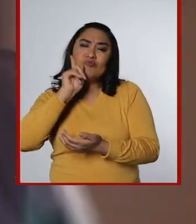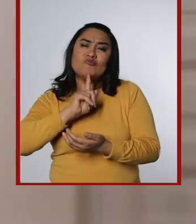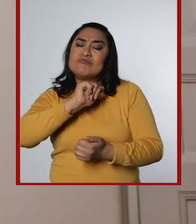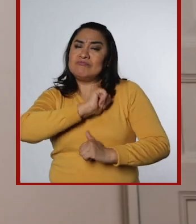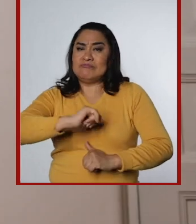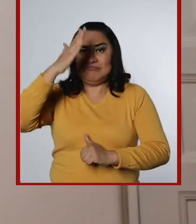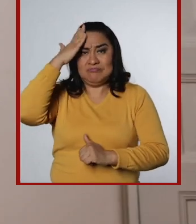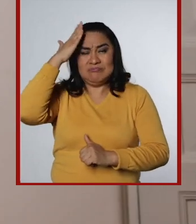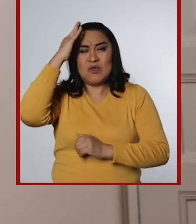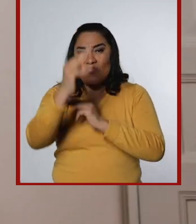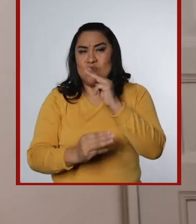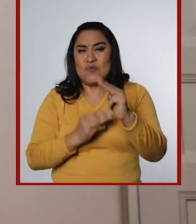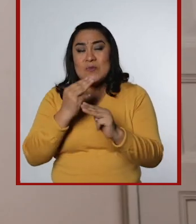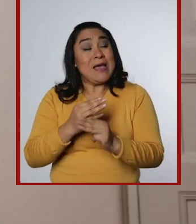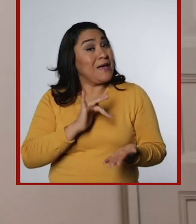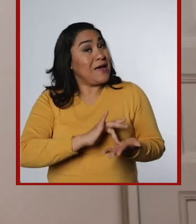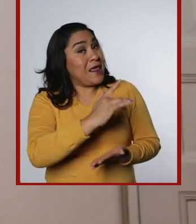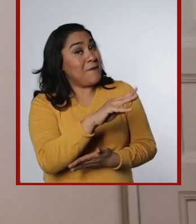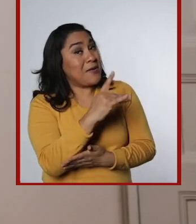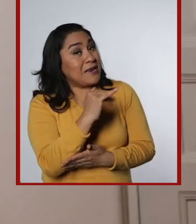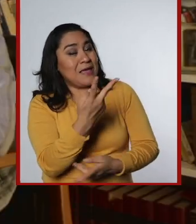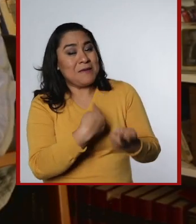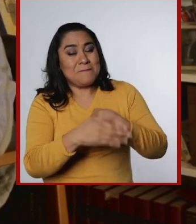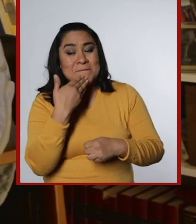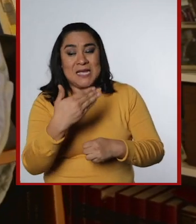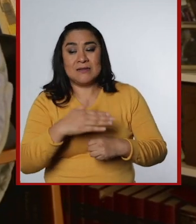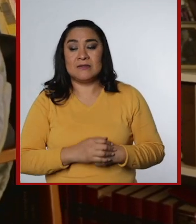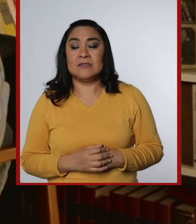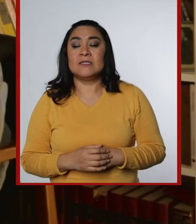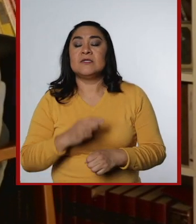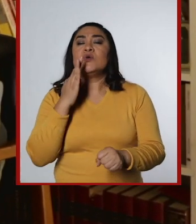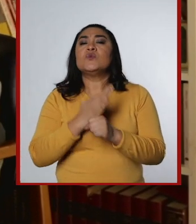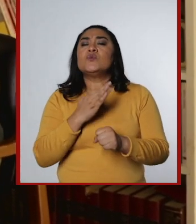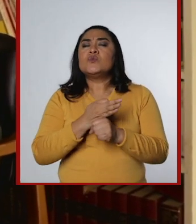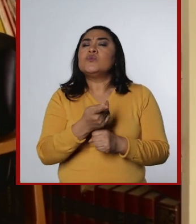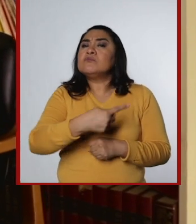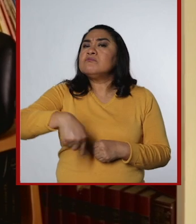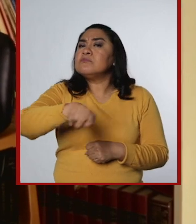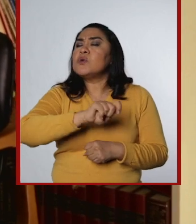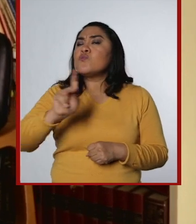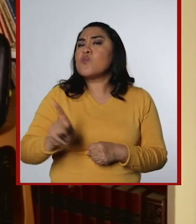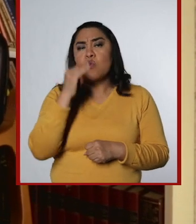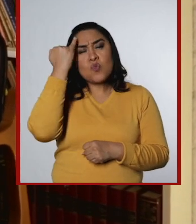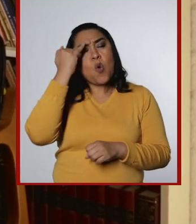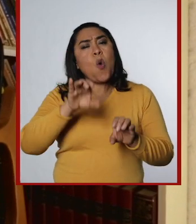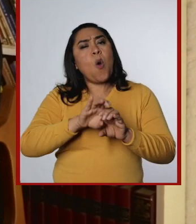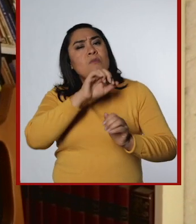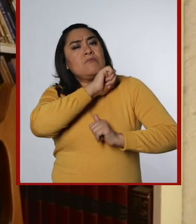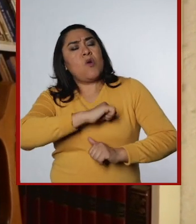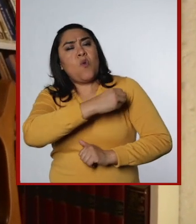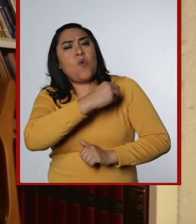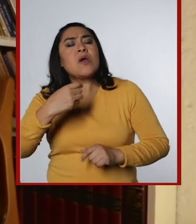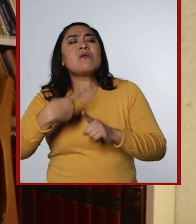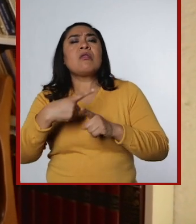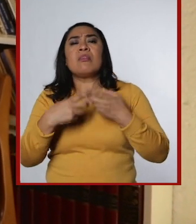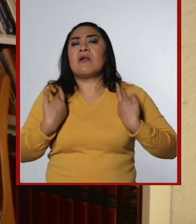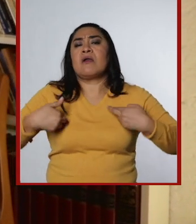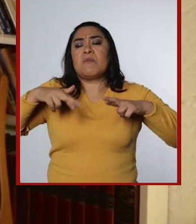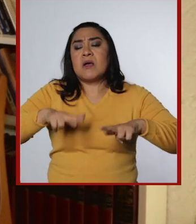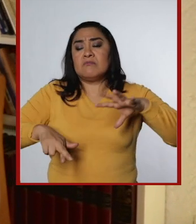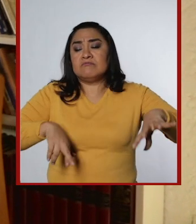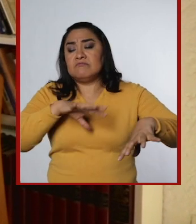mundo. Muchas gracias, Marta, y bienvenida. En general, ¿cómo están organizados los pueblos indígenas? ¿Quiénes son los representantes